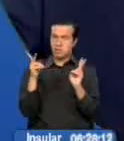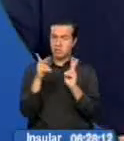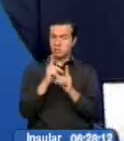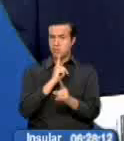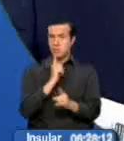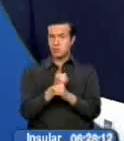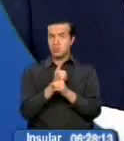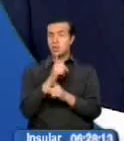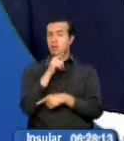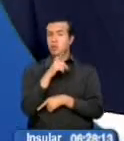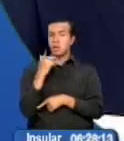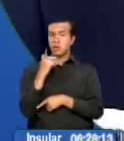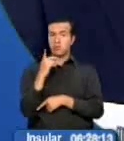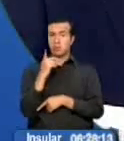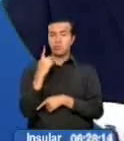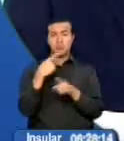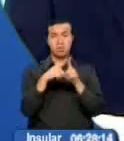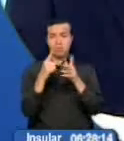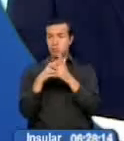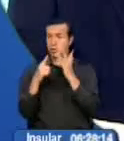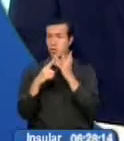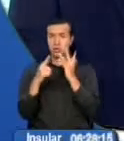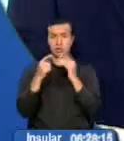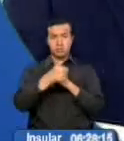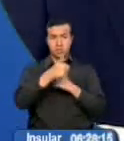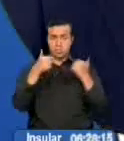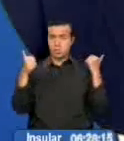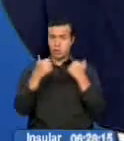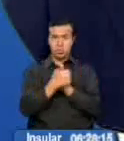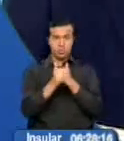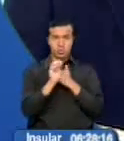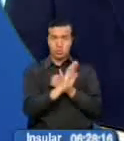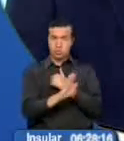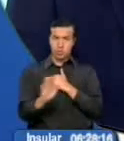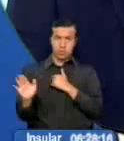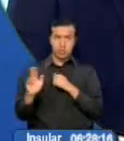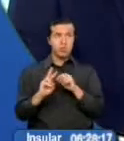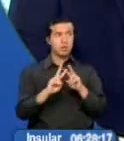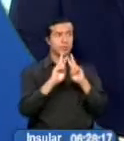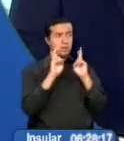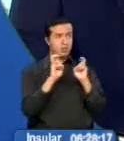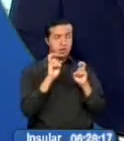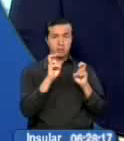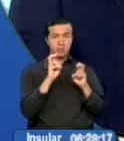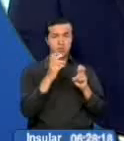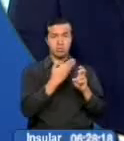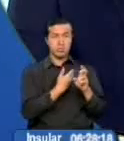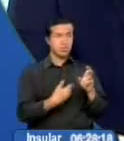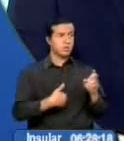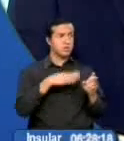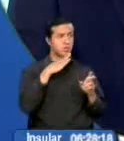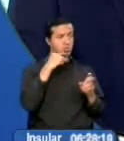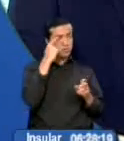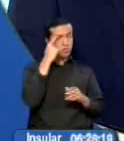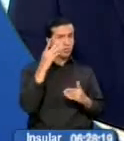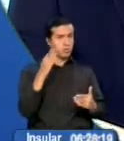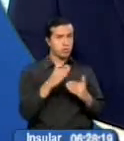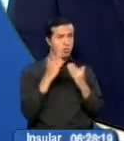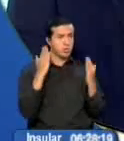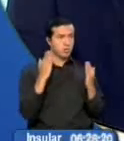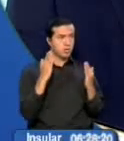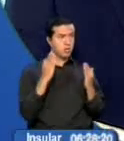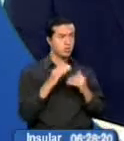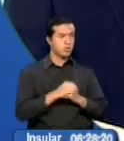realmente las diferentes funciones del Estado operen con autonomía. Pero el tema de desmontar el correísmo, Jorge, el tema de desmontar el correísmo, a